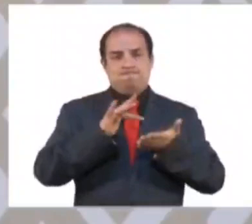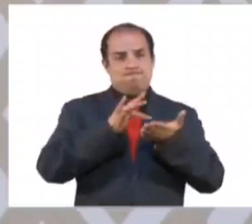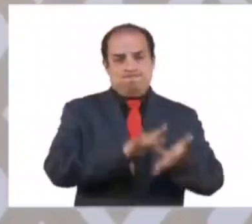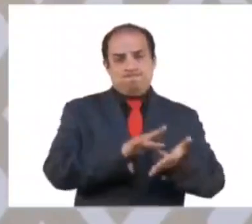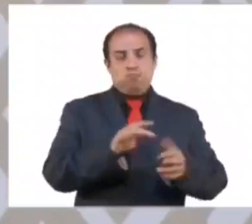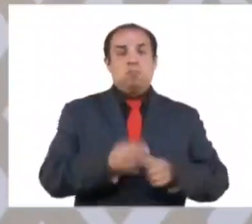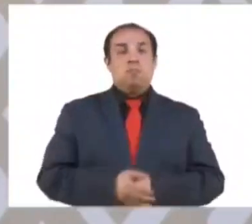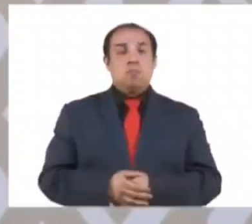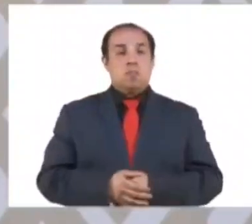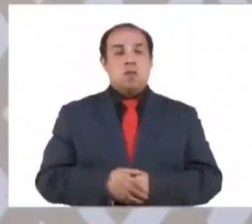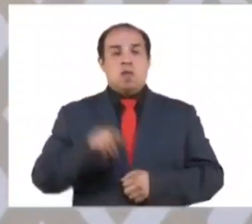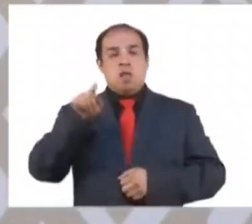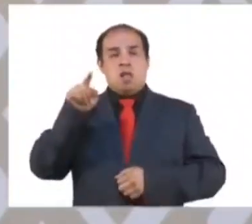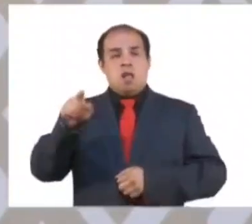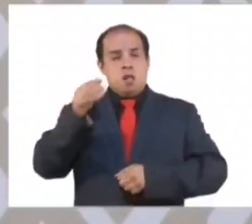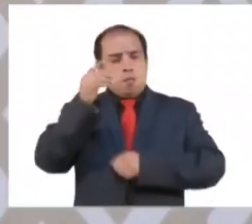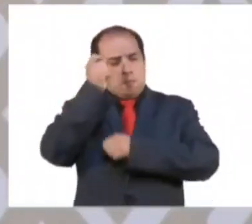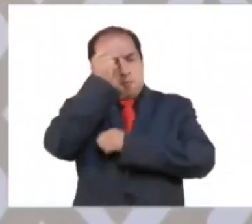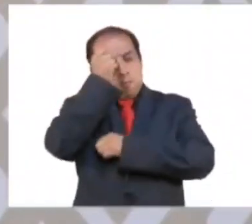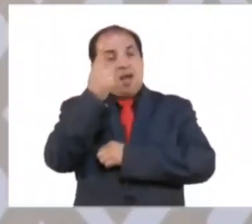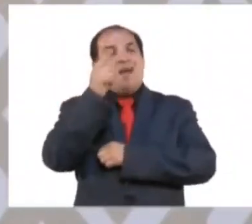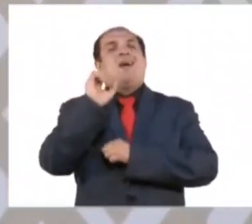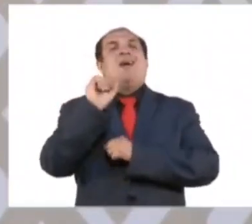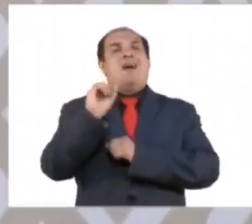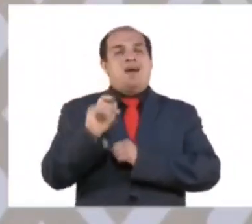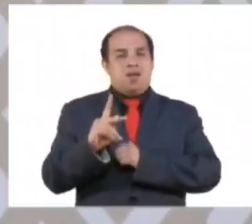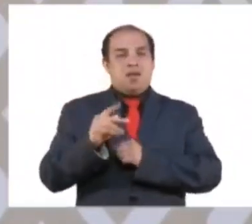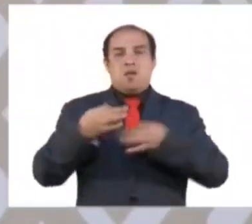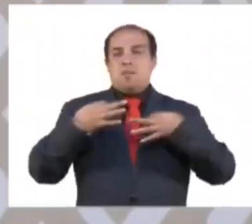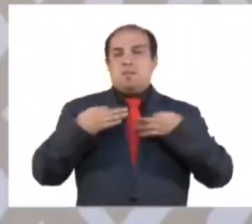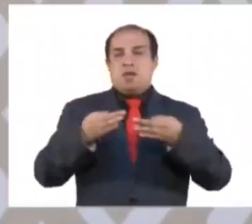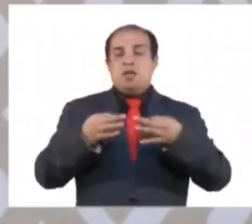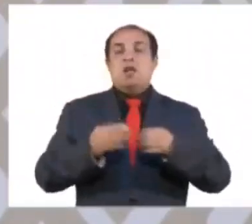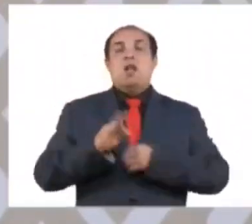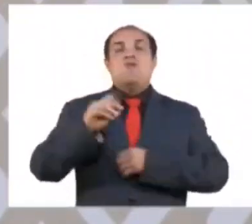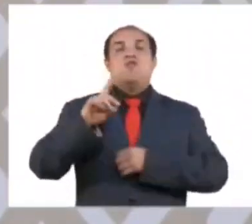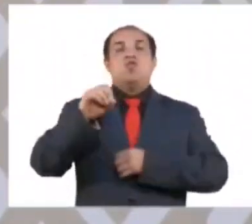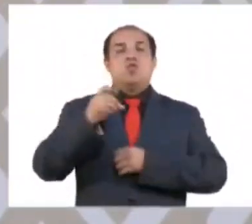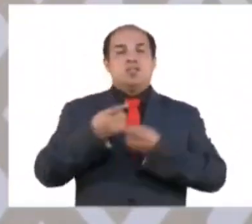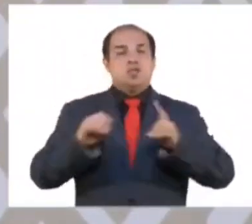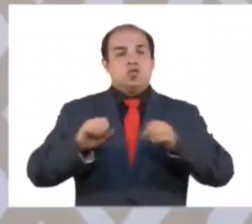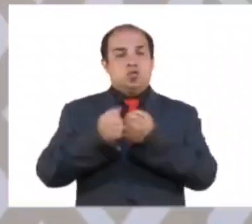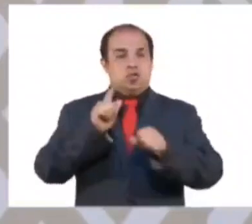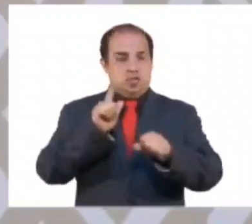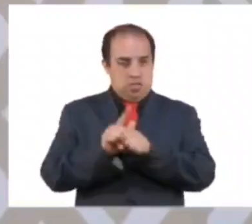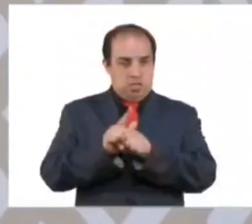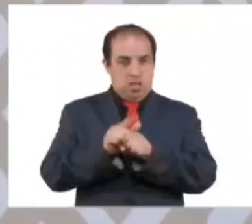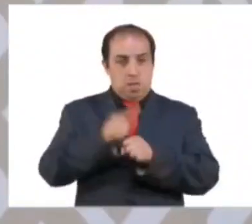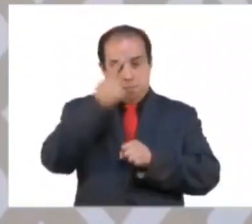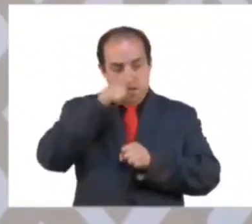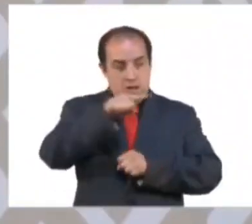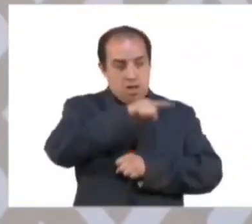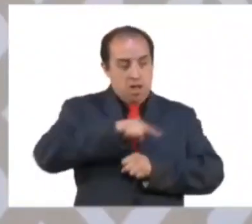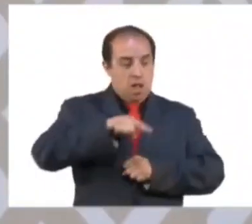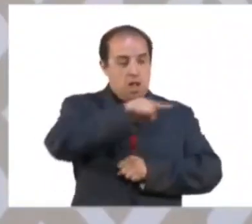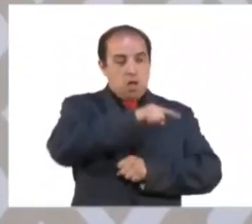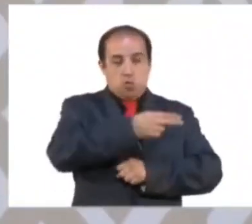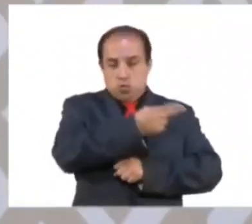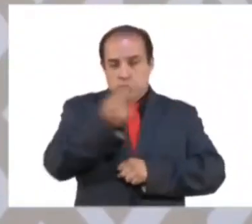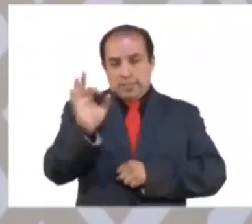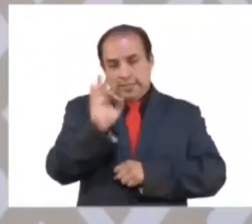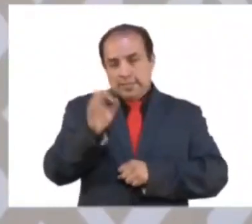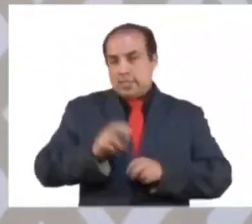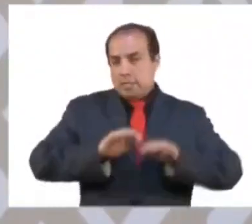el Fondo de Desarrollo Social, para atender a ese segmento socioeconómico al que seguramente pertenecen todas y